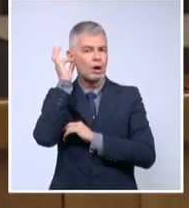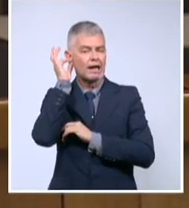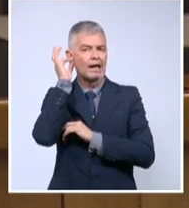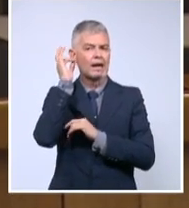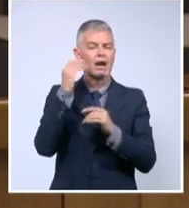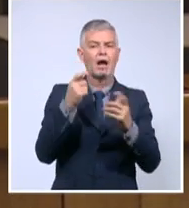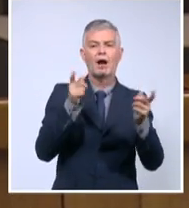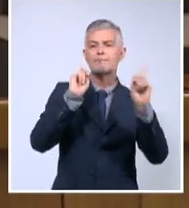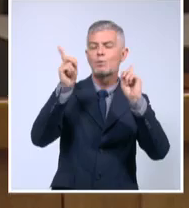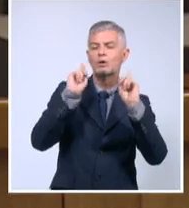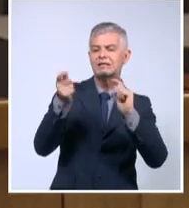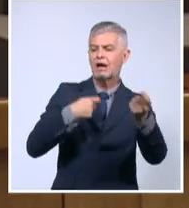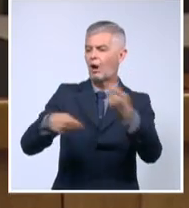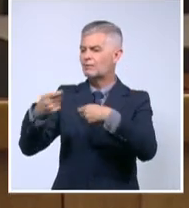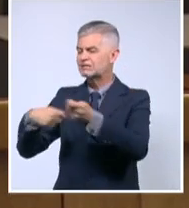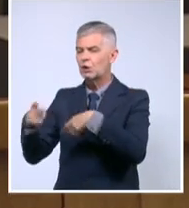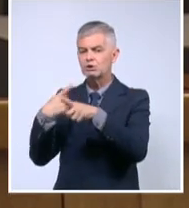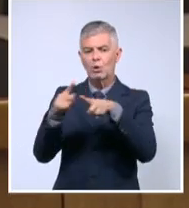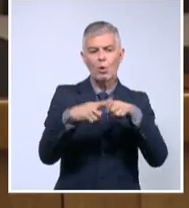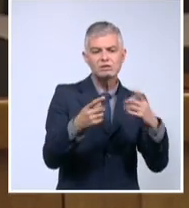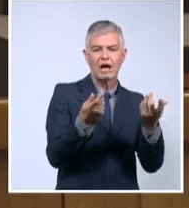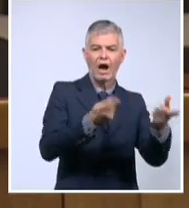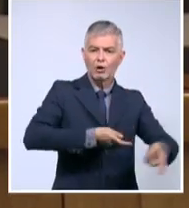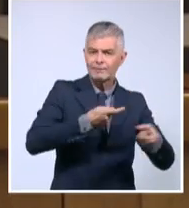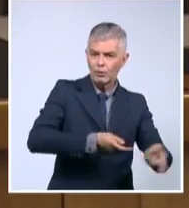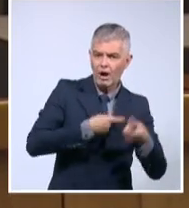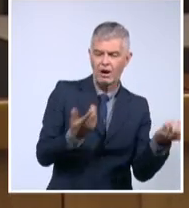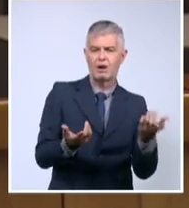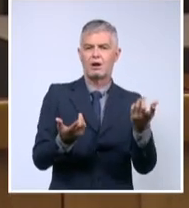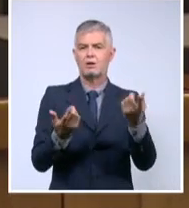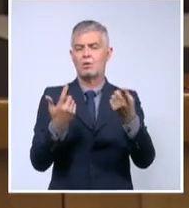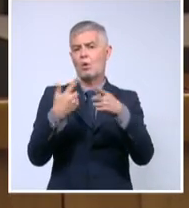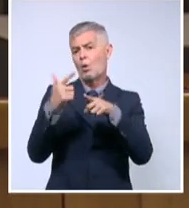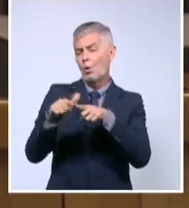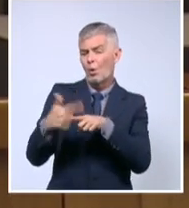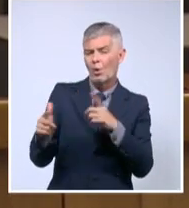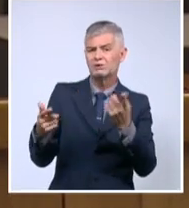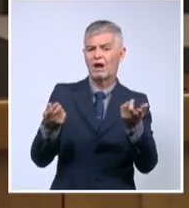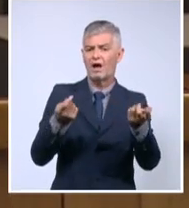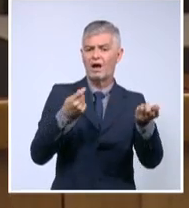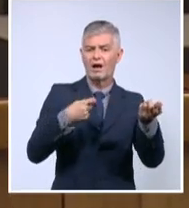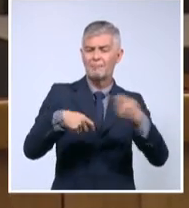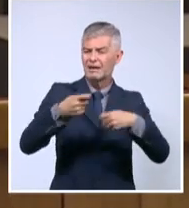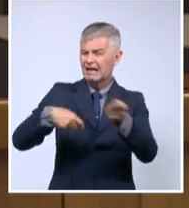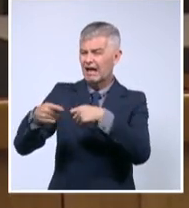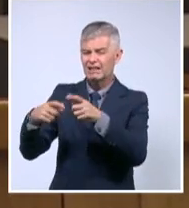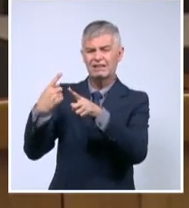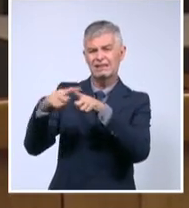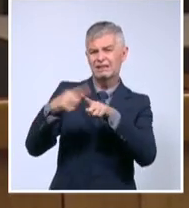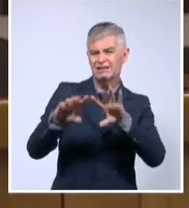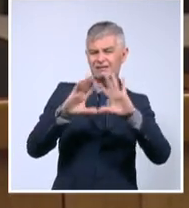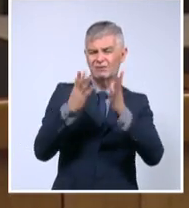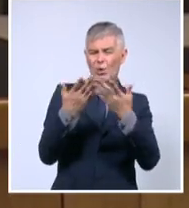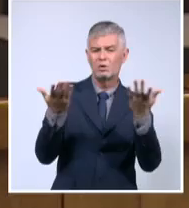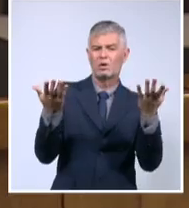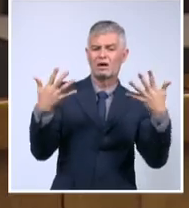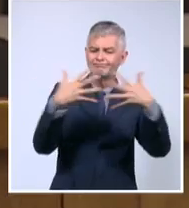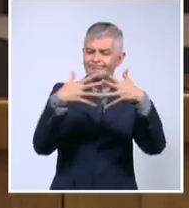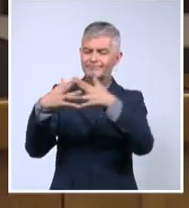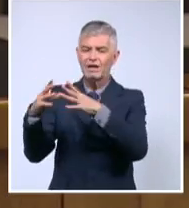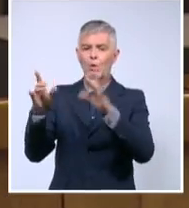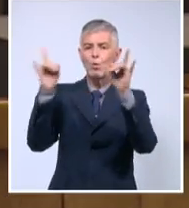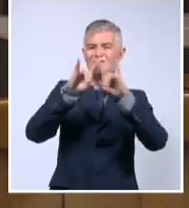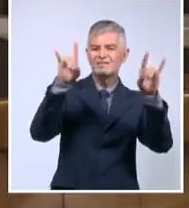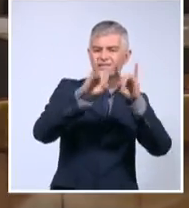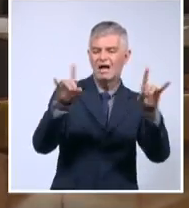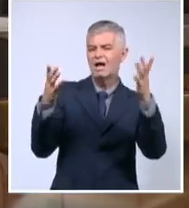de productos agropecuarios, la creación de parques tecnológicos y sociedades mercantiles de interfase entre universidades y